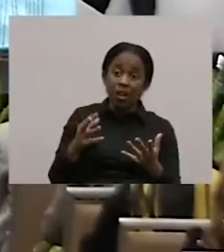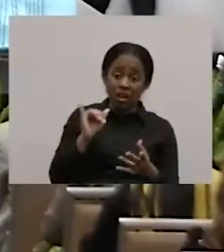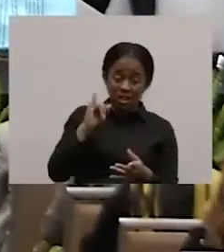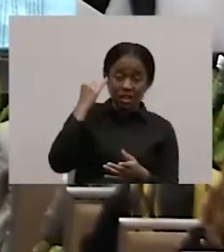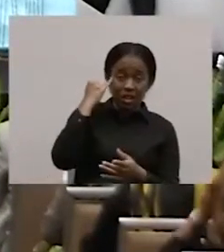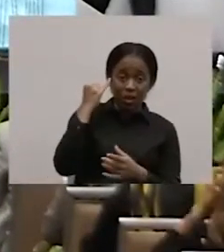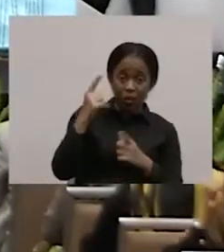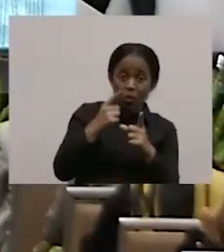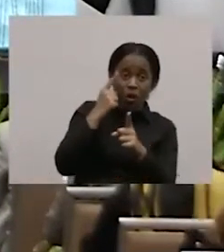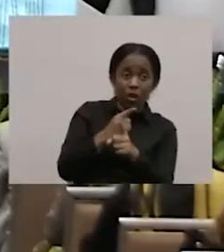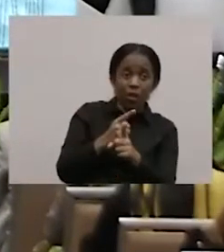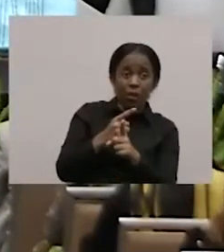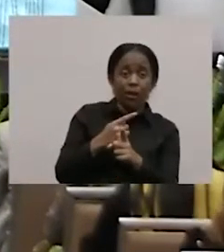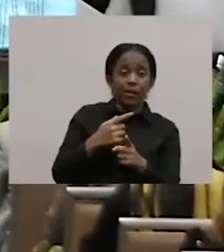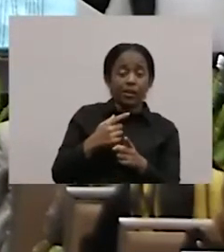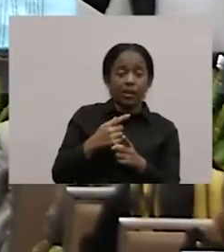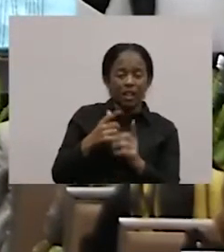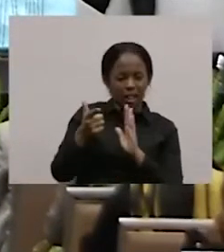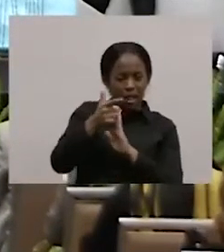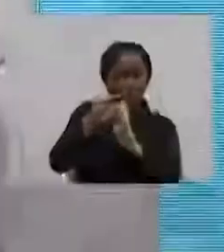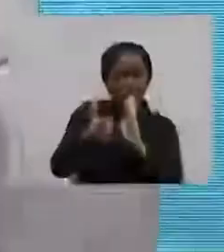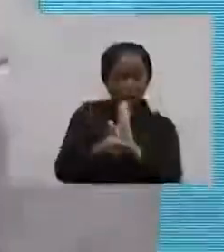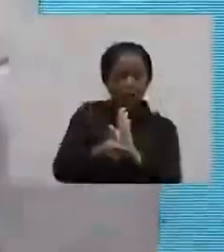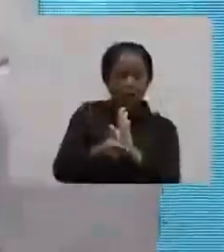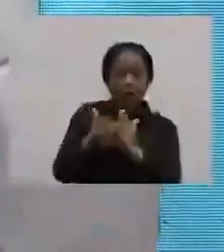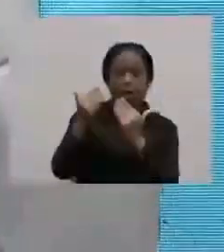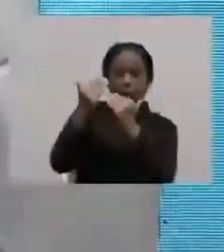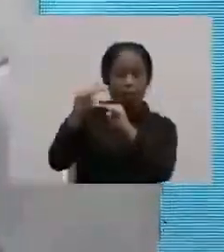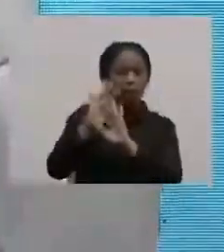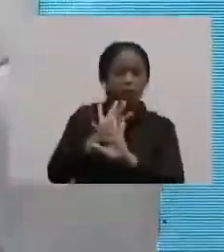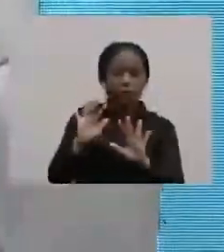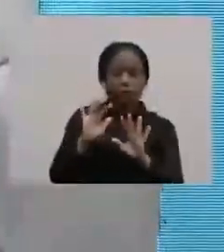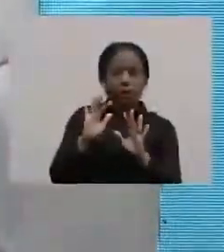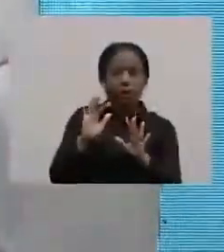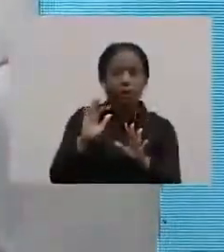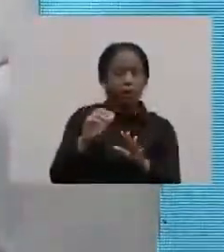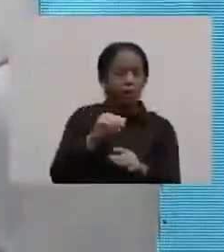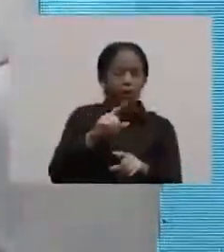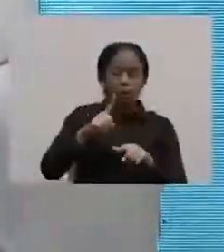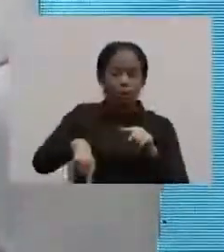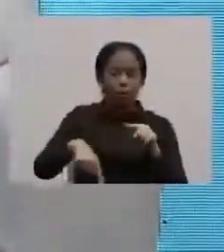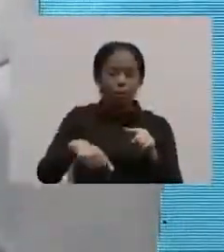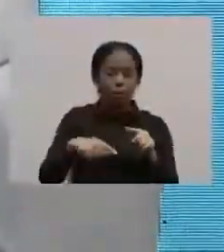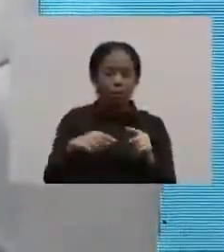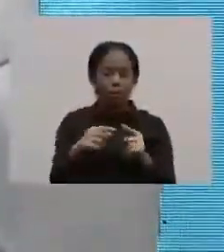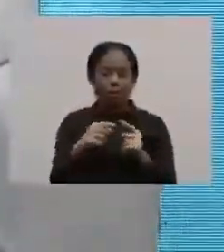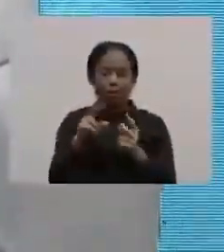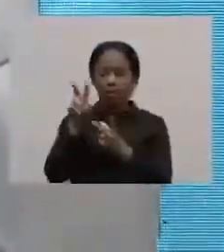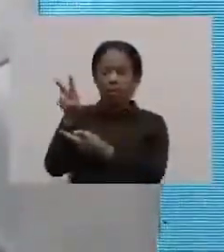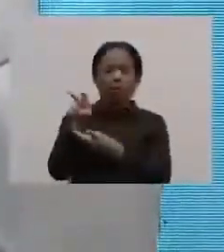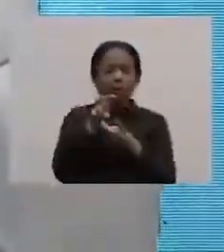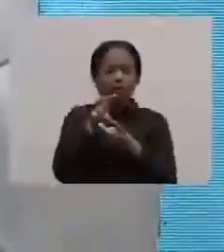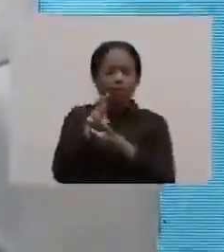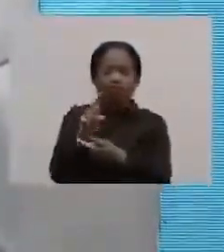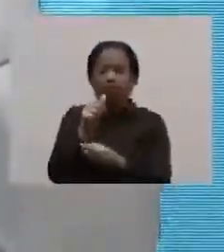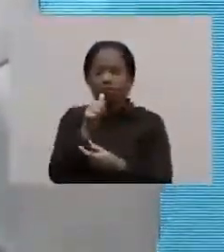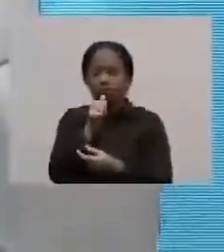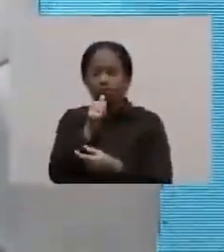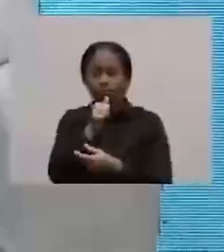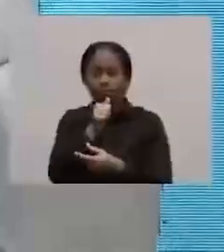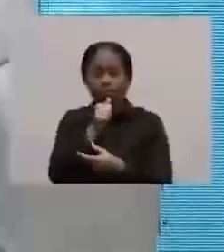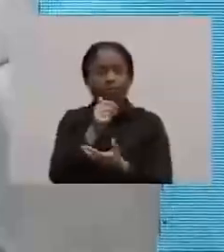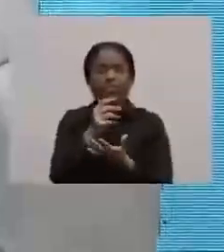esa es la ley y es la judicial, porque no puede quedar a discrecionalidad. Tiene que haber